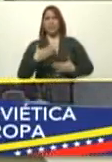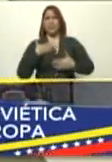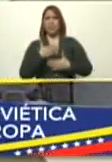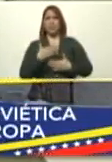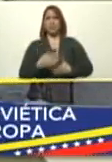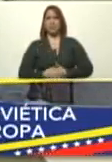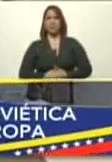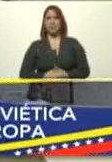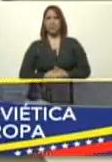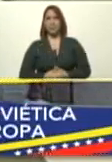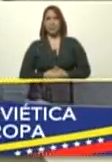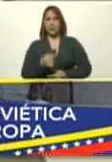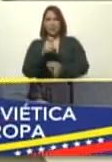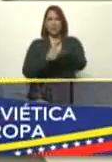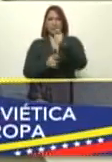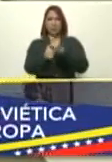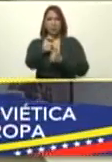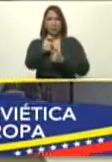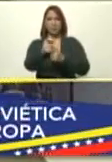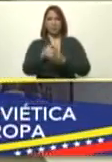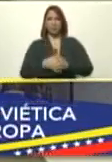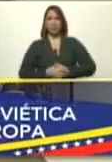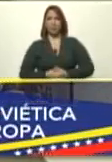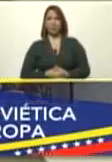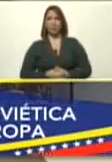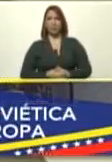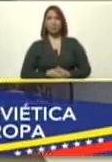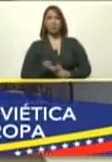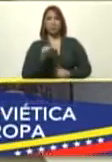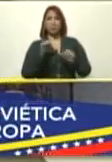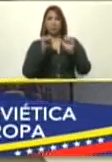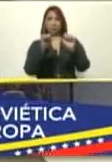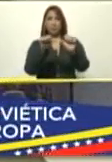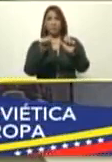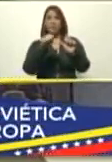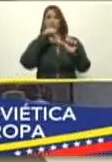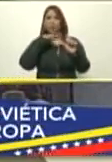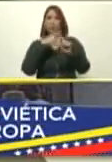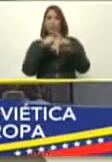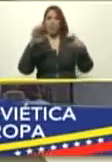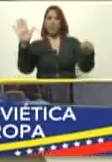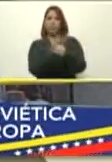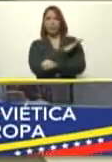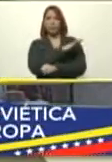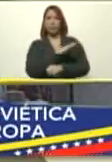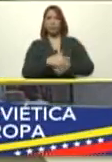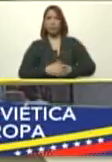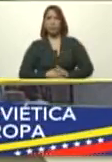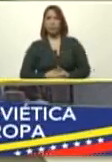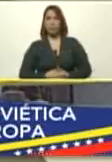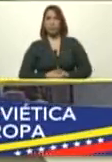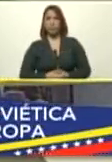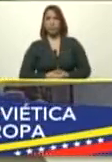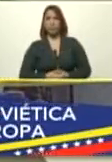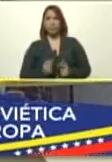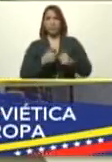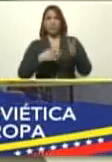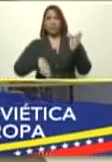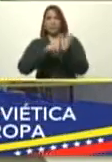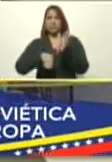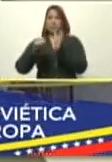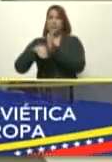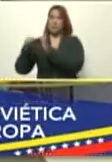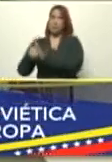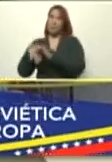de estas transacciones. Eso está en la historia, pero lo borran, lo tapan, para repetir las